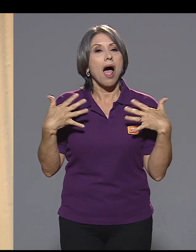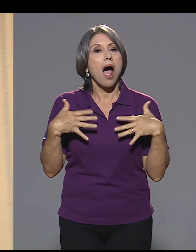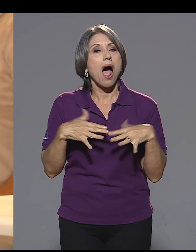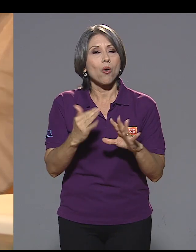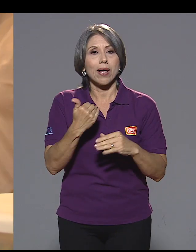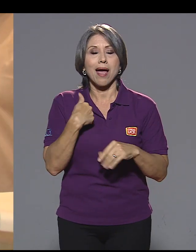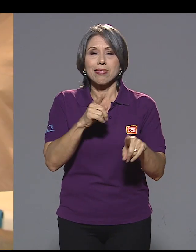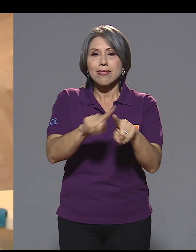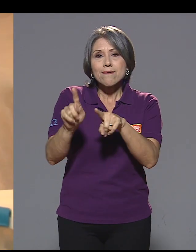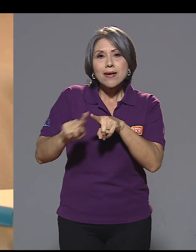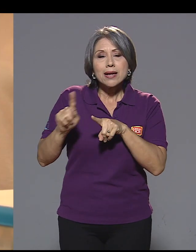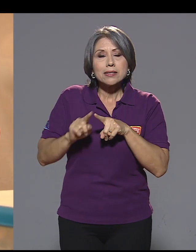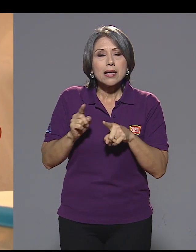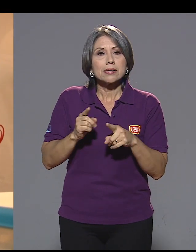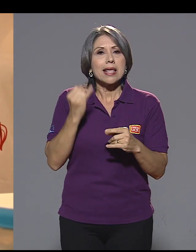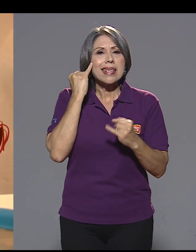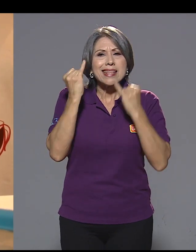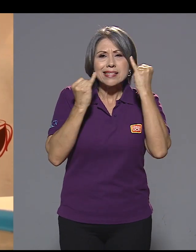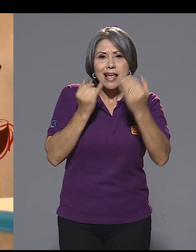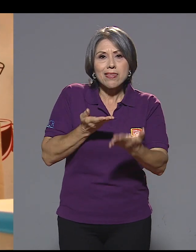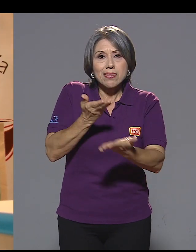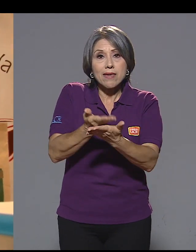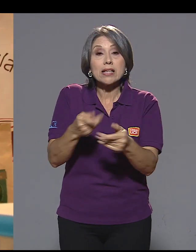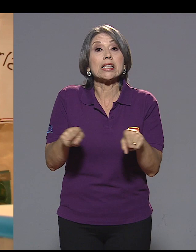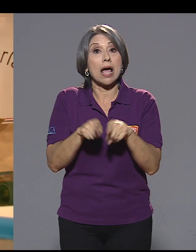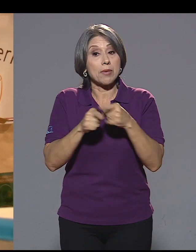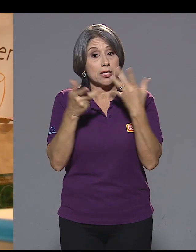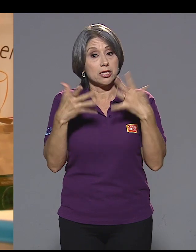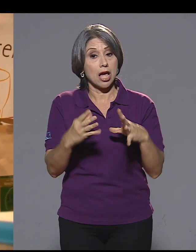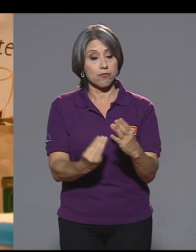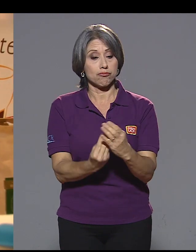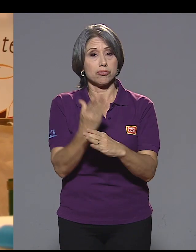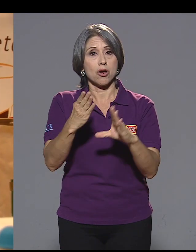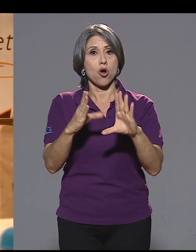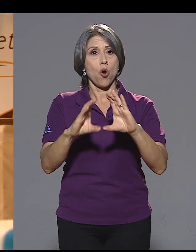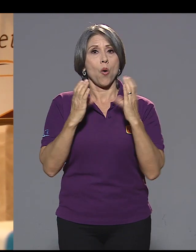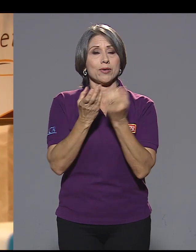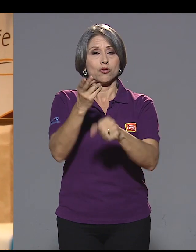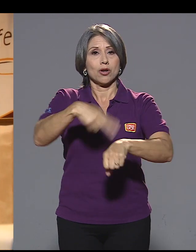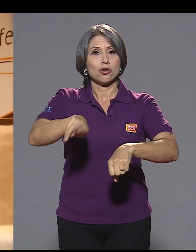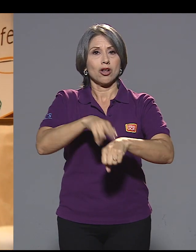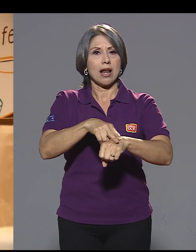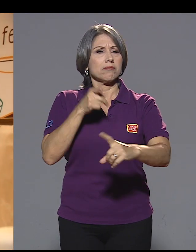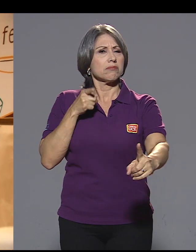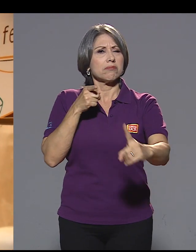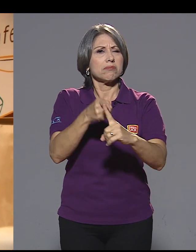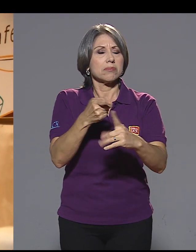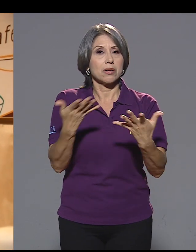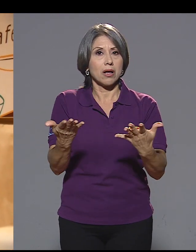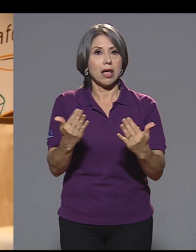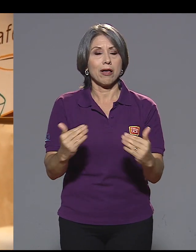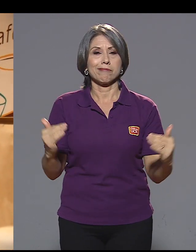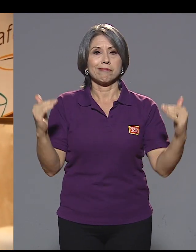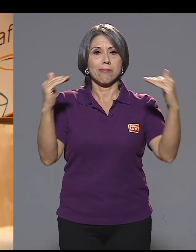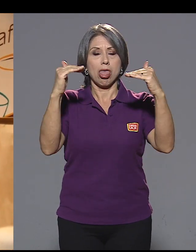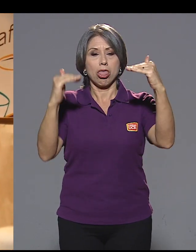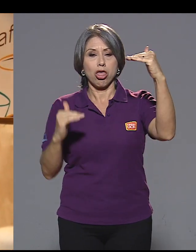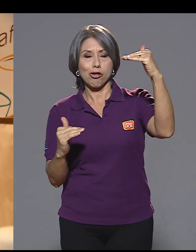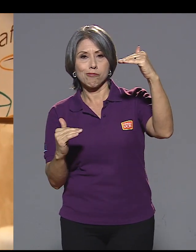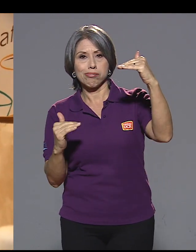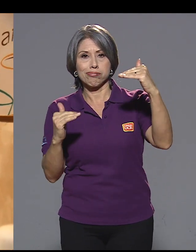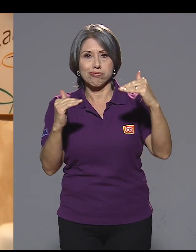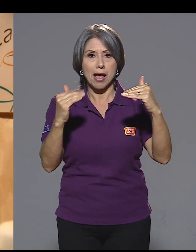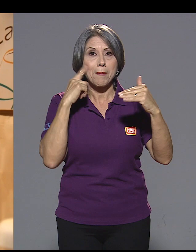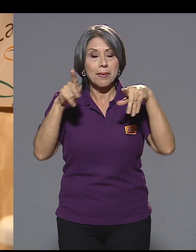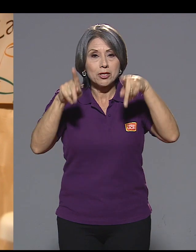Aunque existen diversas iniciativas e incluso se integró una comisión nacional con el objetivo de disminuir las brechas para el acceso al empleo